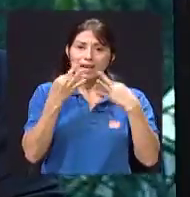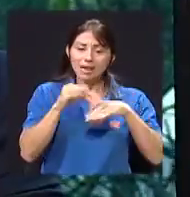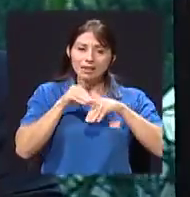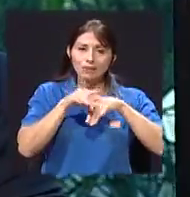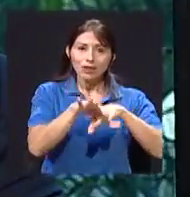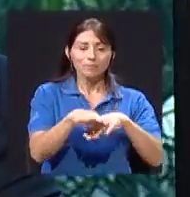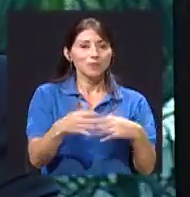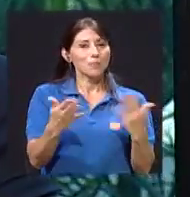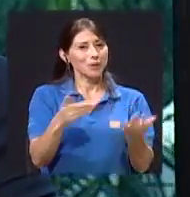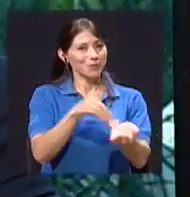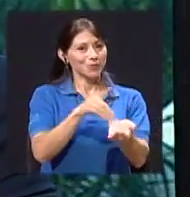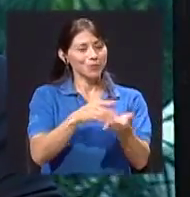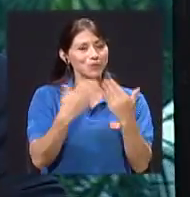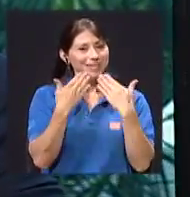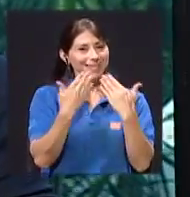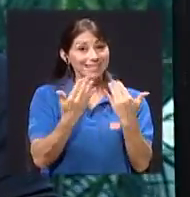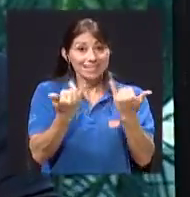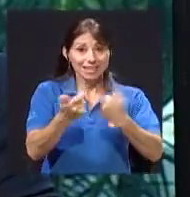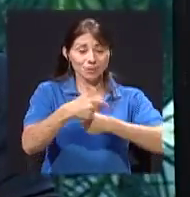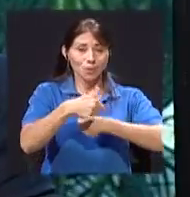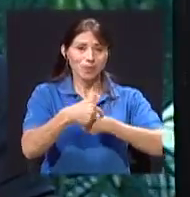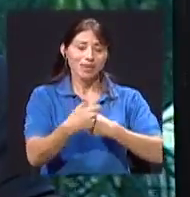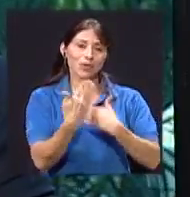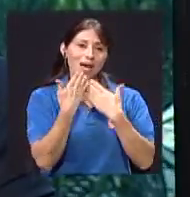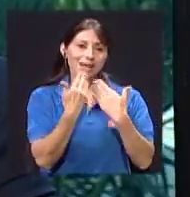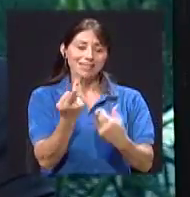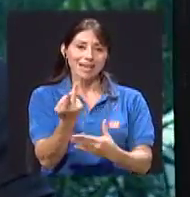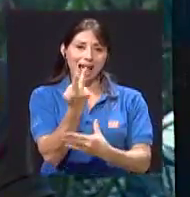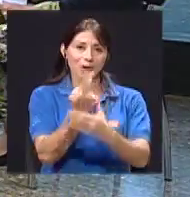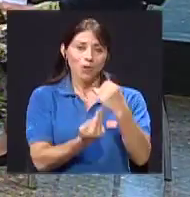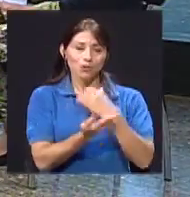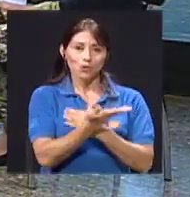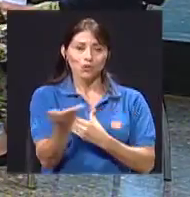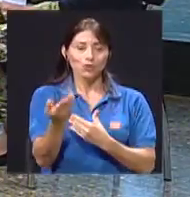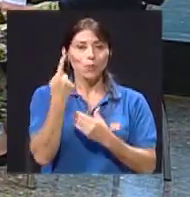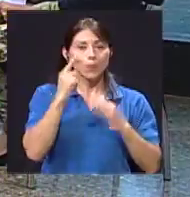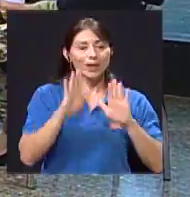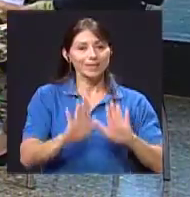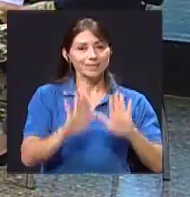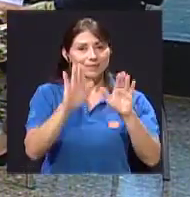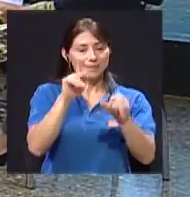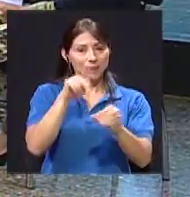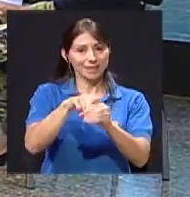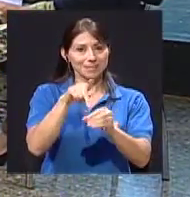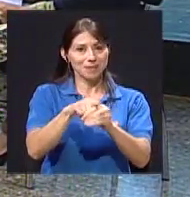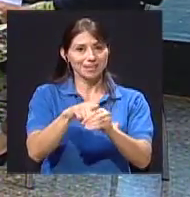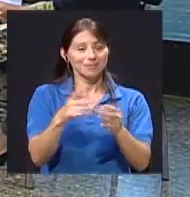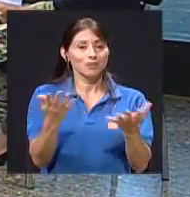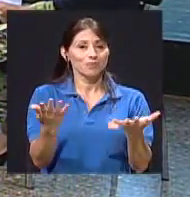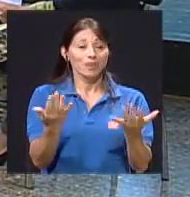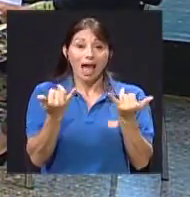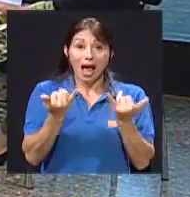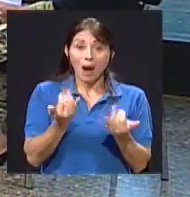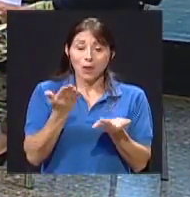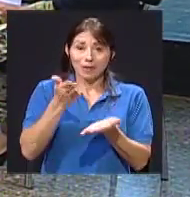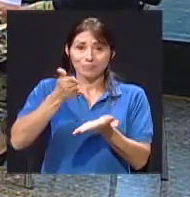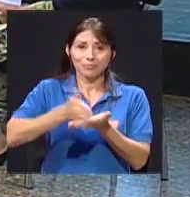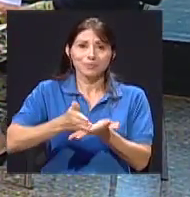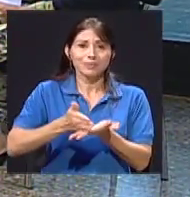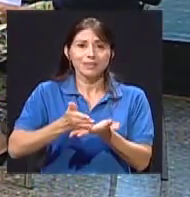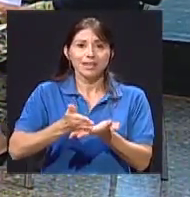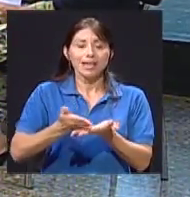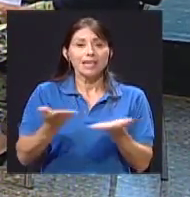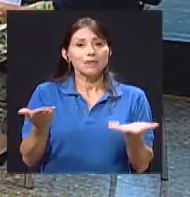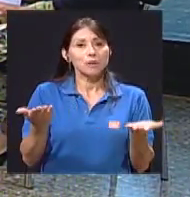para poder tratar de influir. Bueno, doctor, muchas gracias. En este momento agradecerles a los dos por la excelente